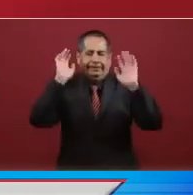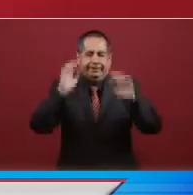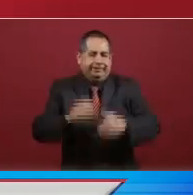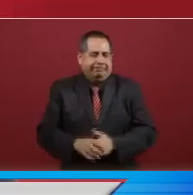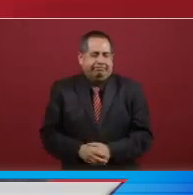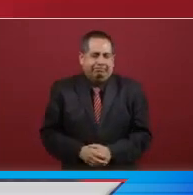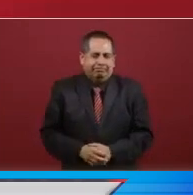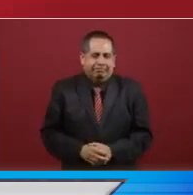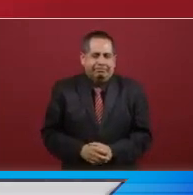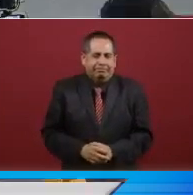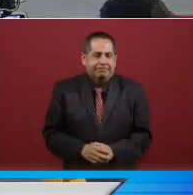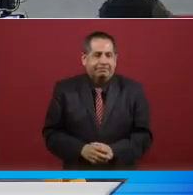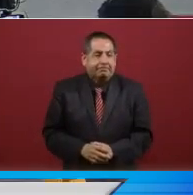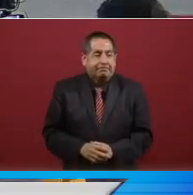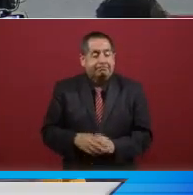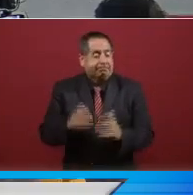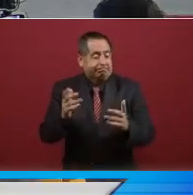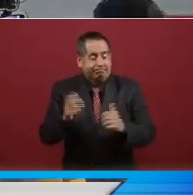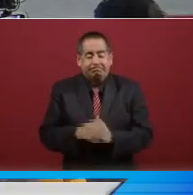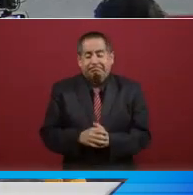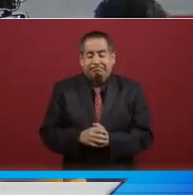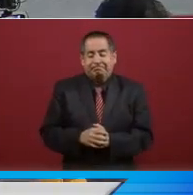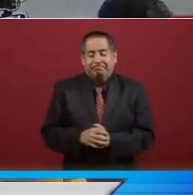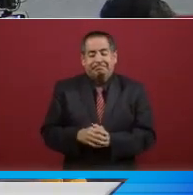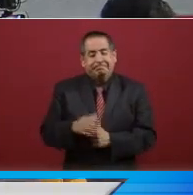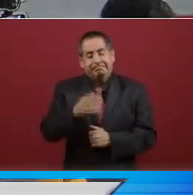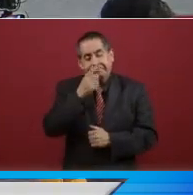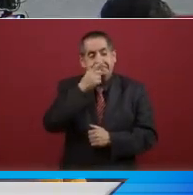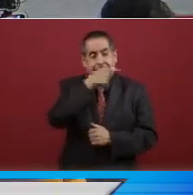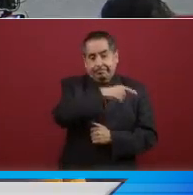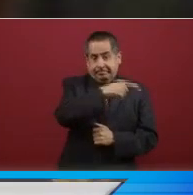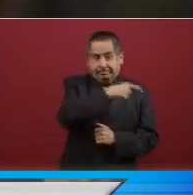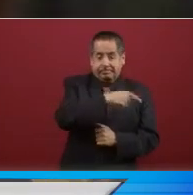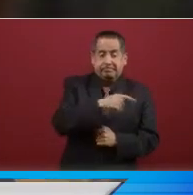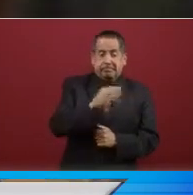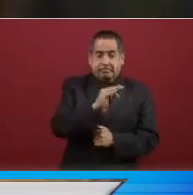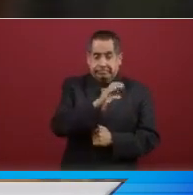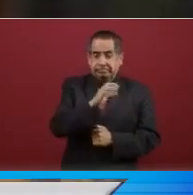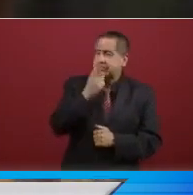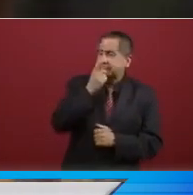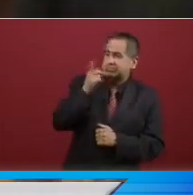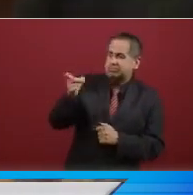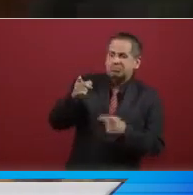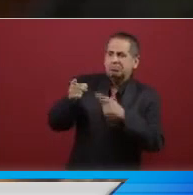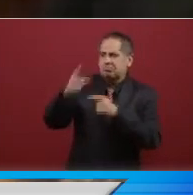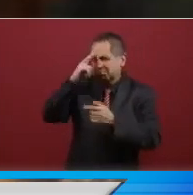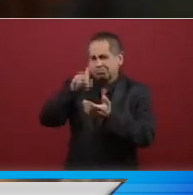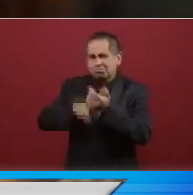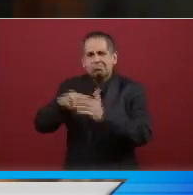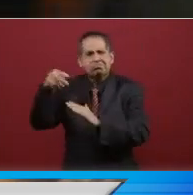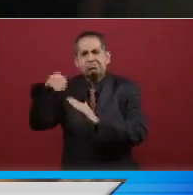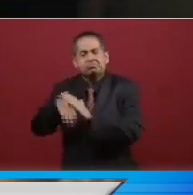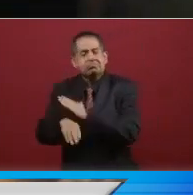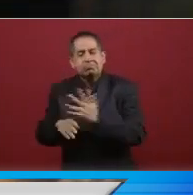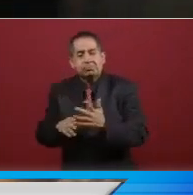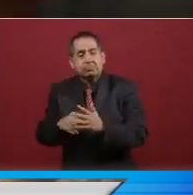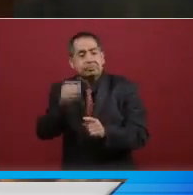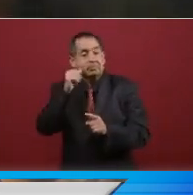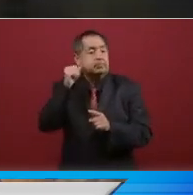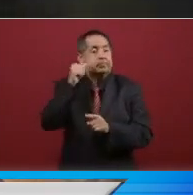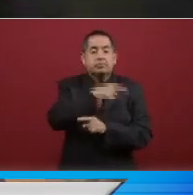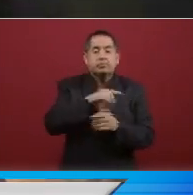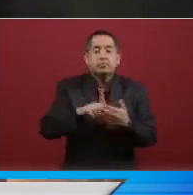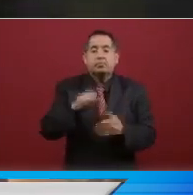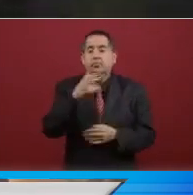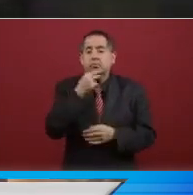Tienen derecho a expresar sus ideas, somos libres. Acerca de Sembrando Vida, es uno de los programas más importantes. Se trata de sembrar